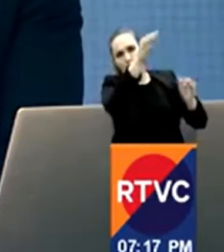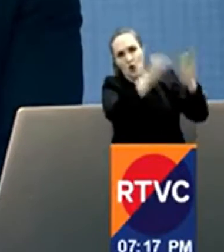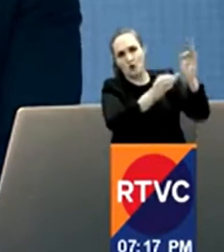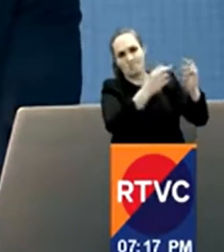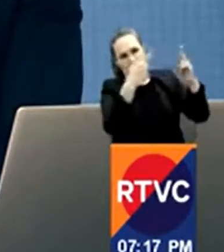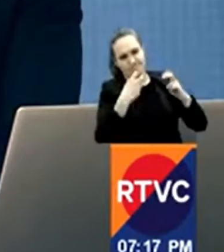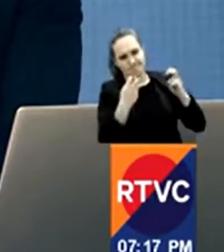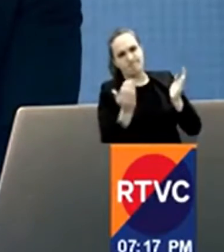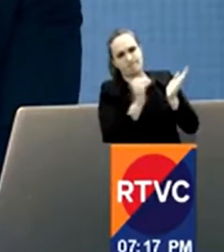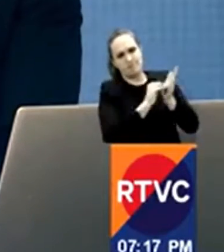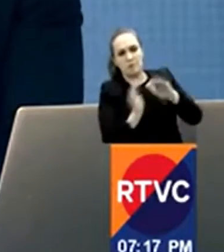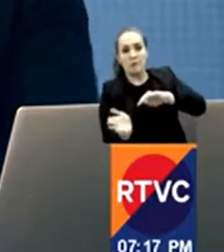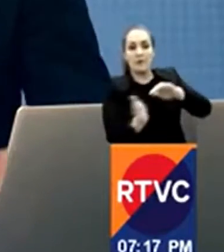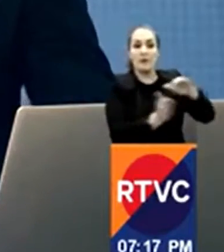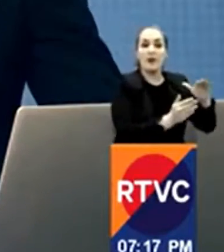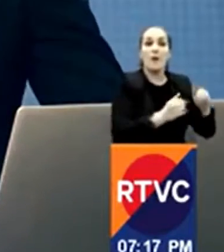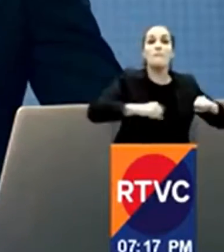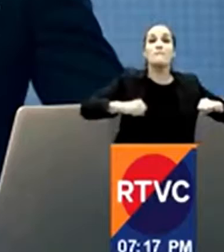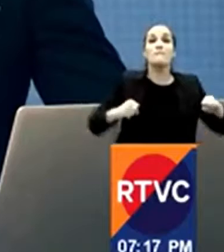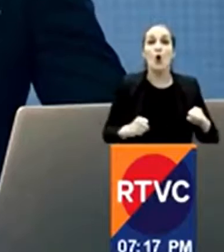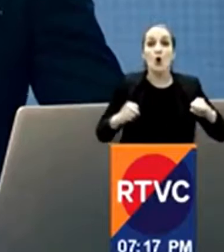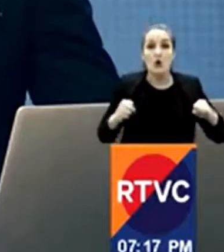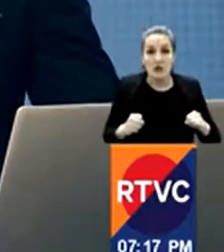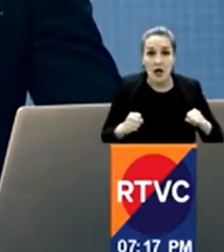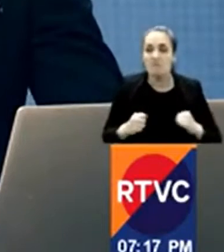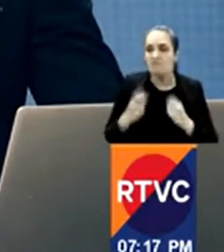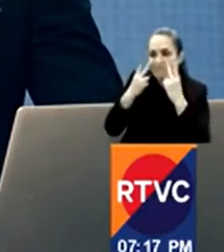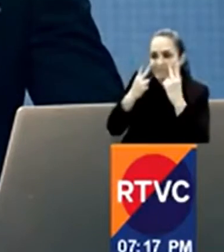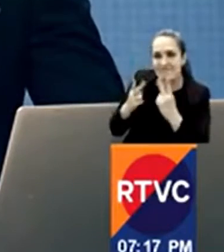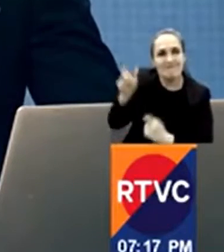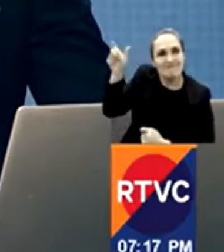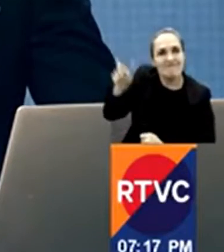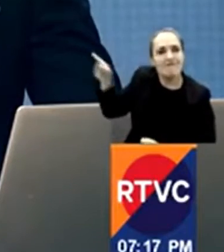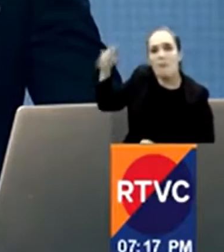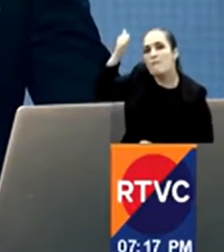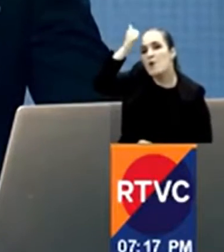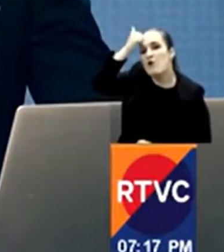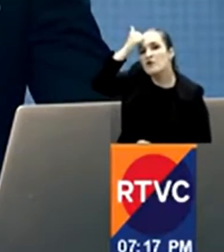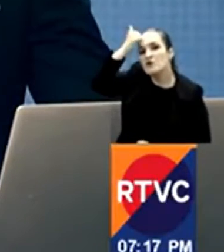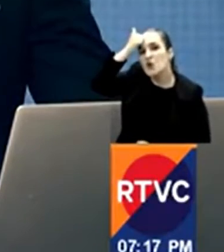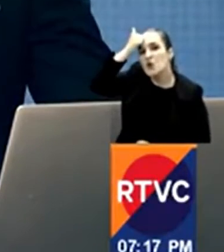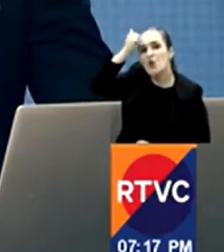de garantías dejó en libertad al exprofesor del colegio Marymount, señalado de